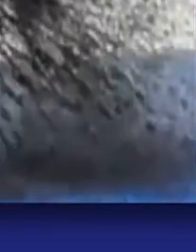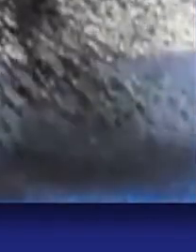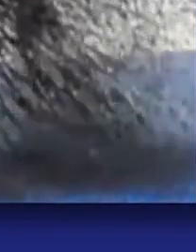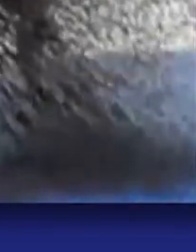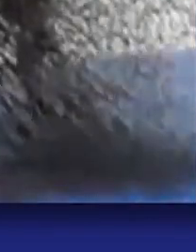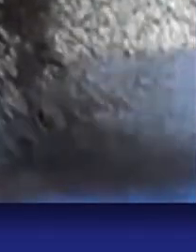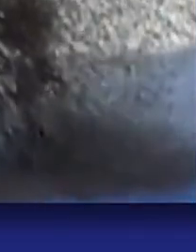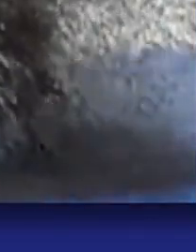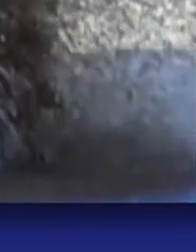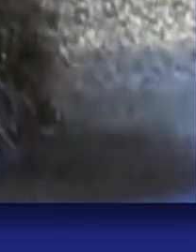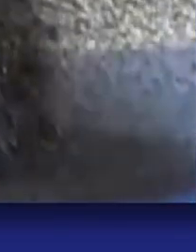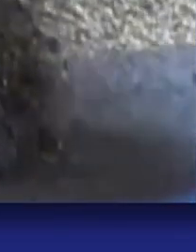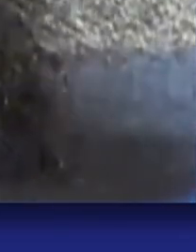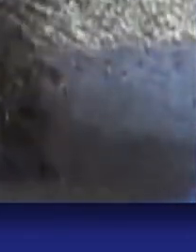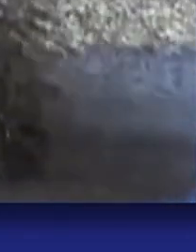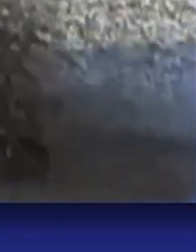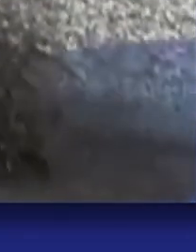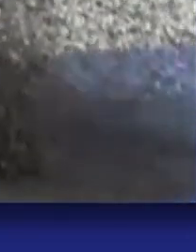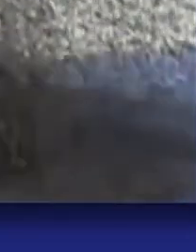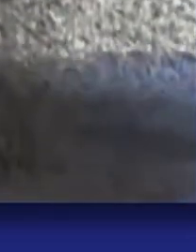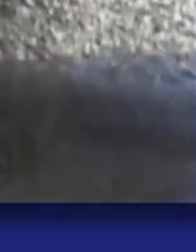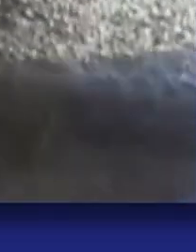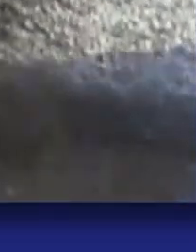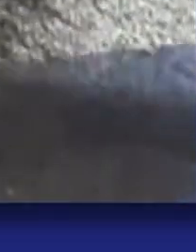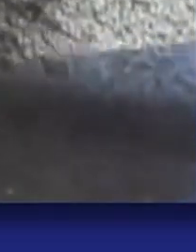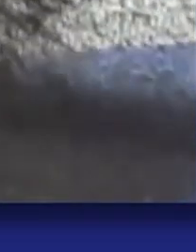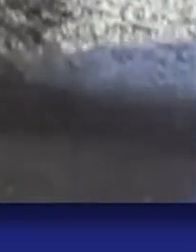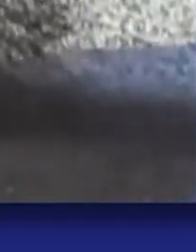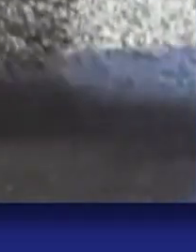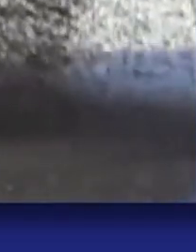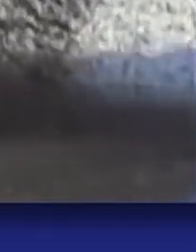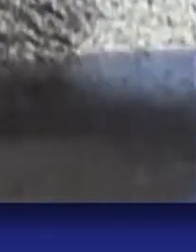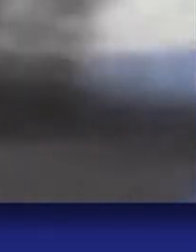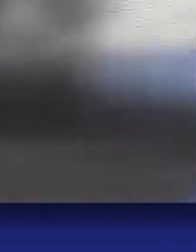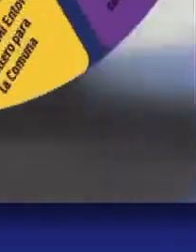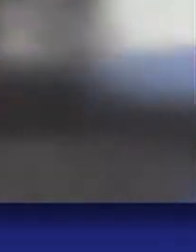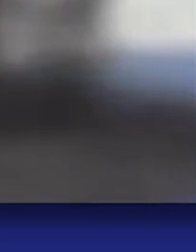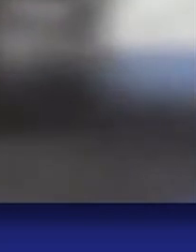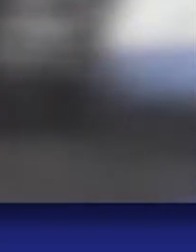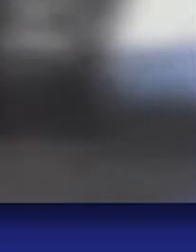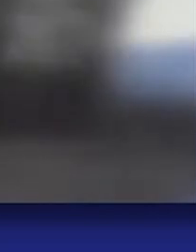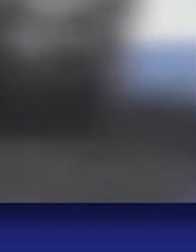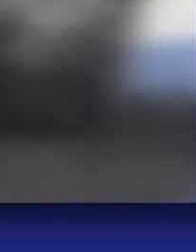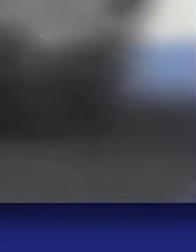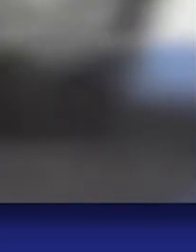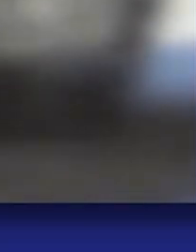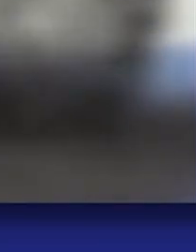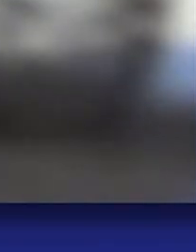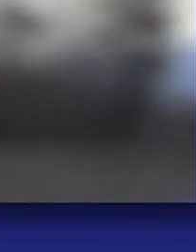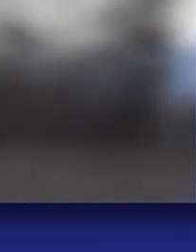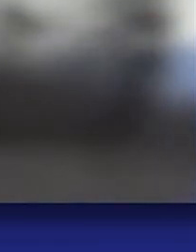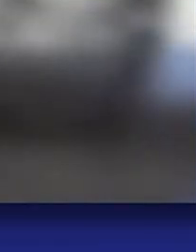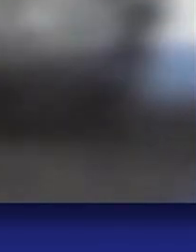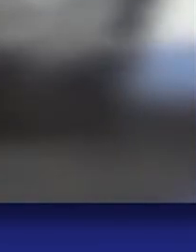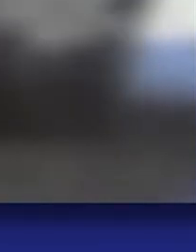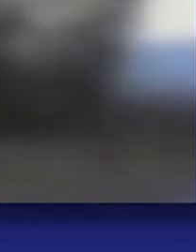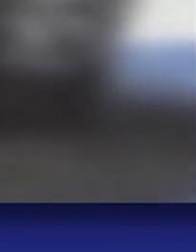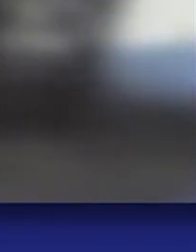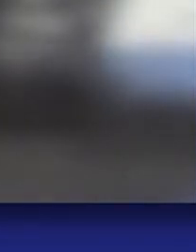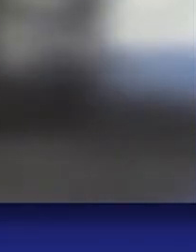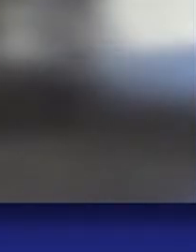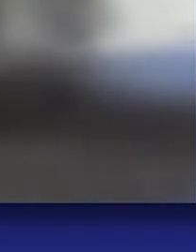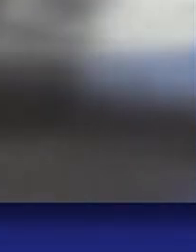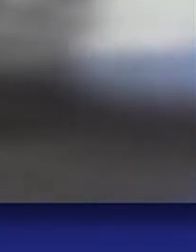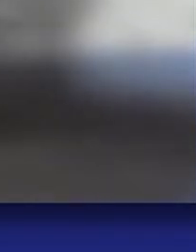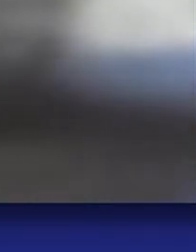una carga puntual como en múltiples cargas. Es por eso que, afianzando el vértice número 10, Desarrollo Docente, Educación